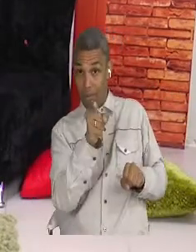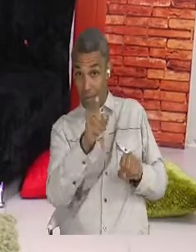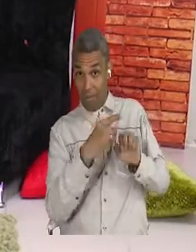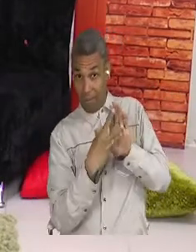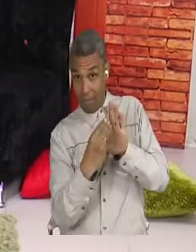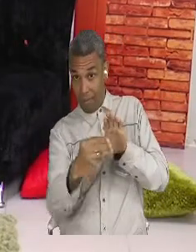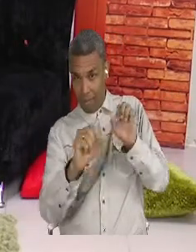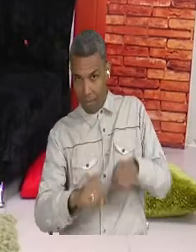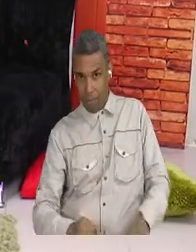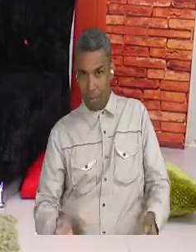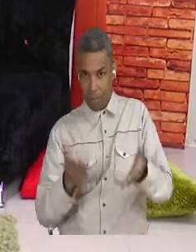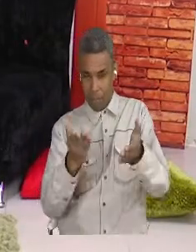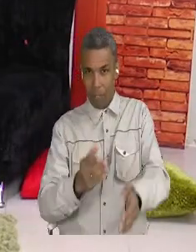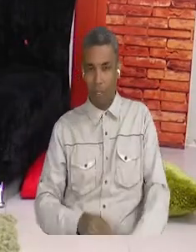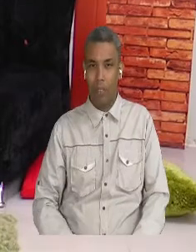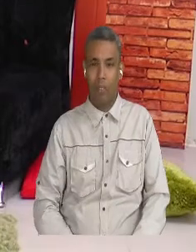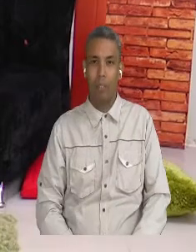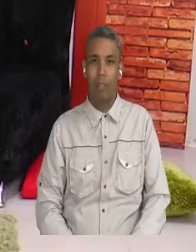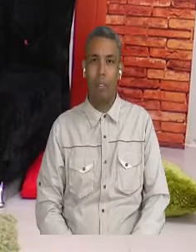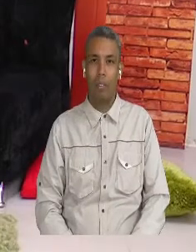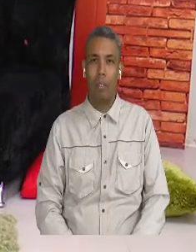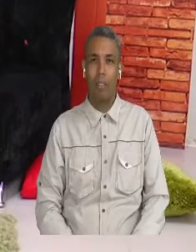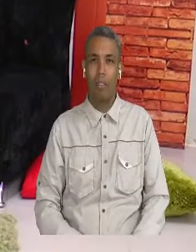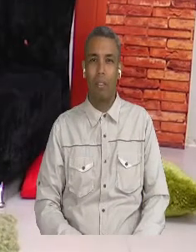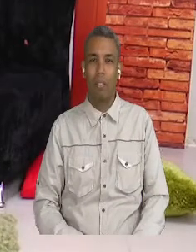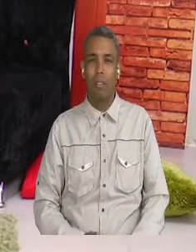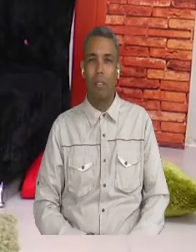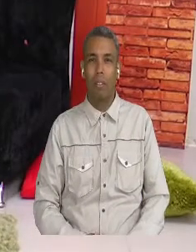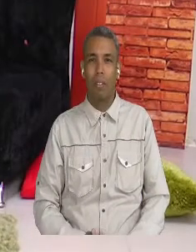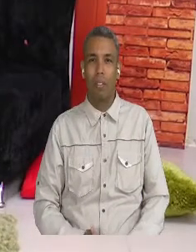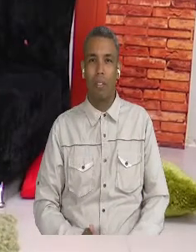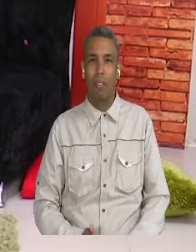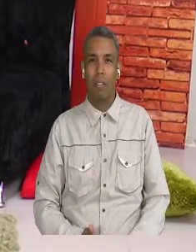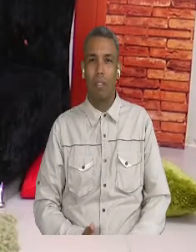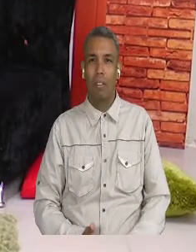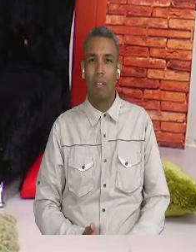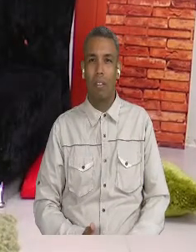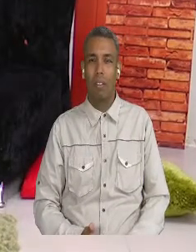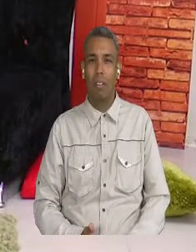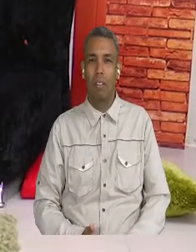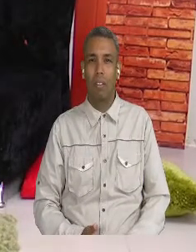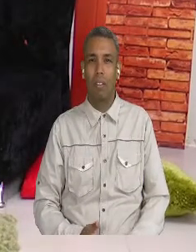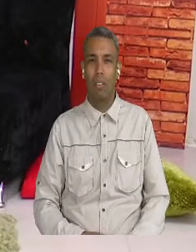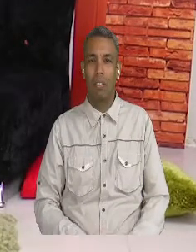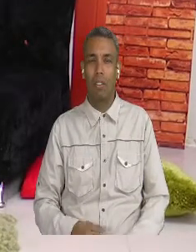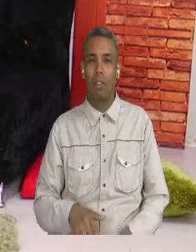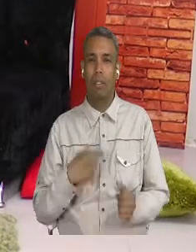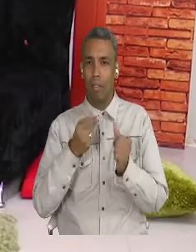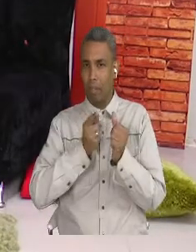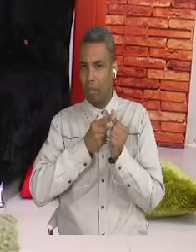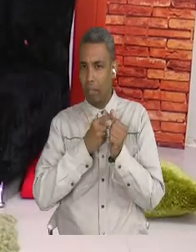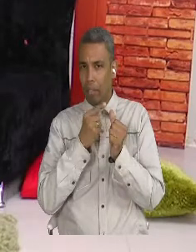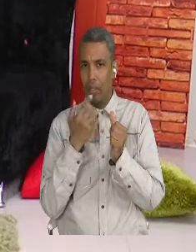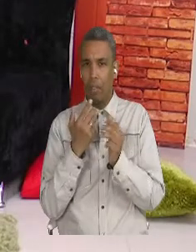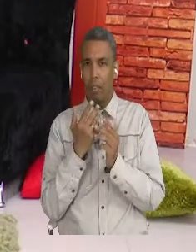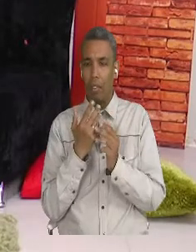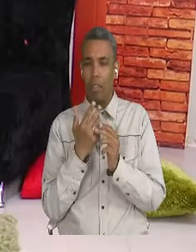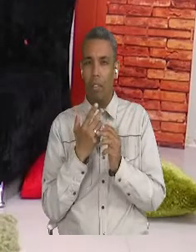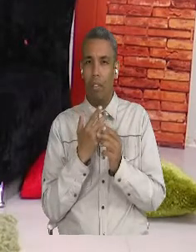Bueno, prácticamente, claro. Primero, lo básico, primero la charla de lo que se va a